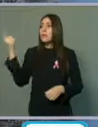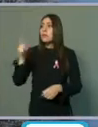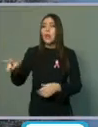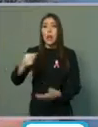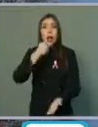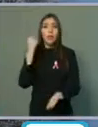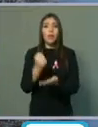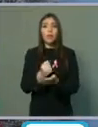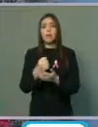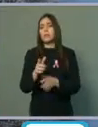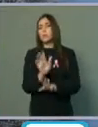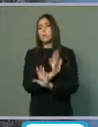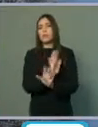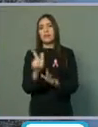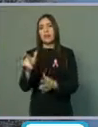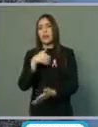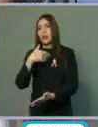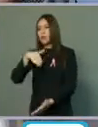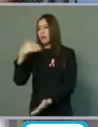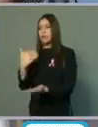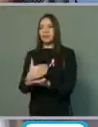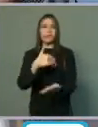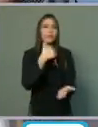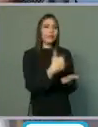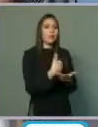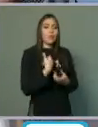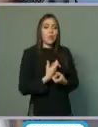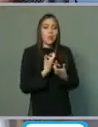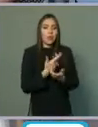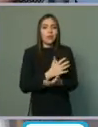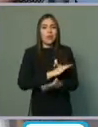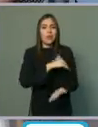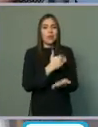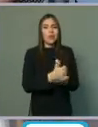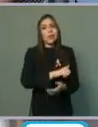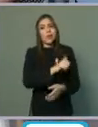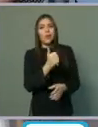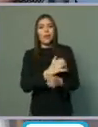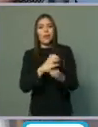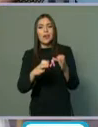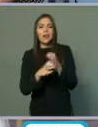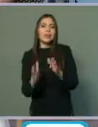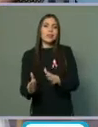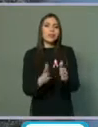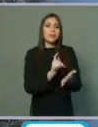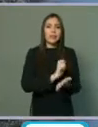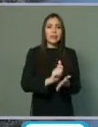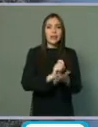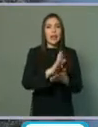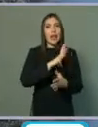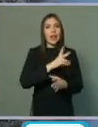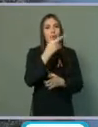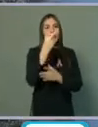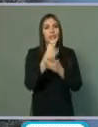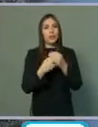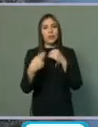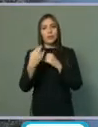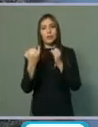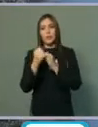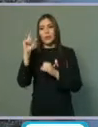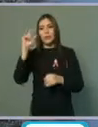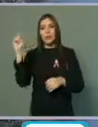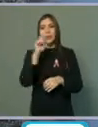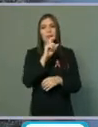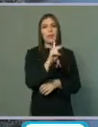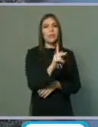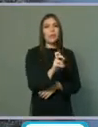O sea, como que yo ya acabé de decir lo que tenía que decir y curiosamente, bueno, los dos tienen incluso un título parecido, ¿no? Es Pedro